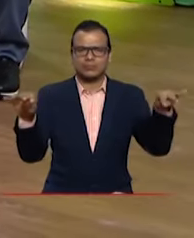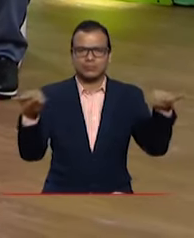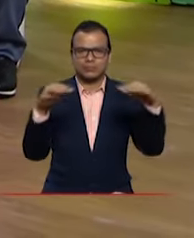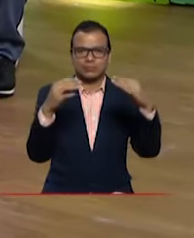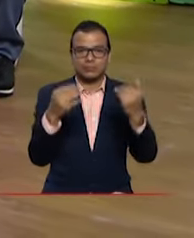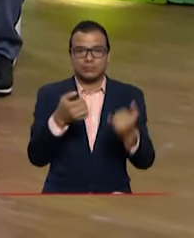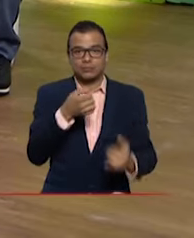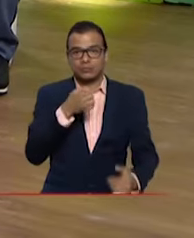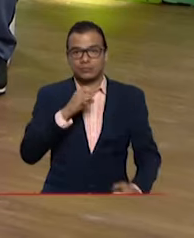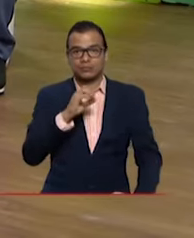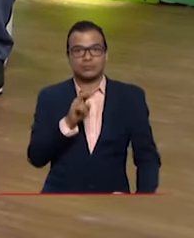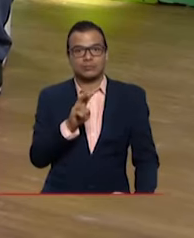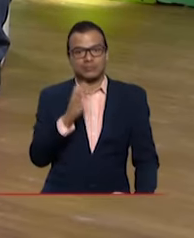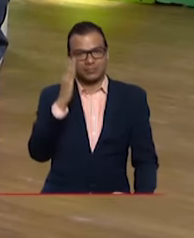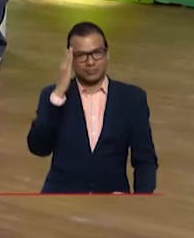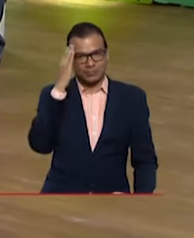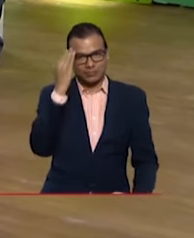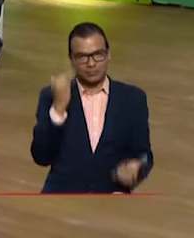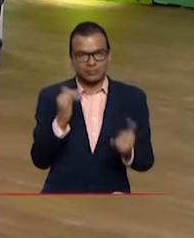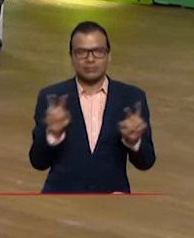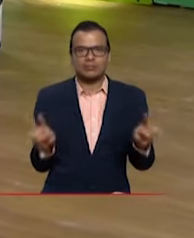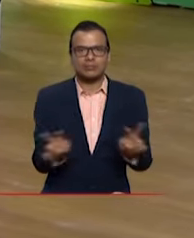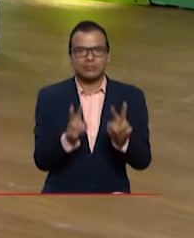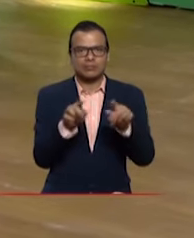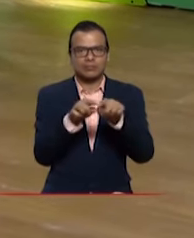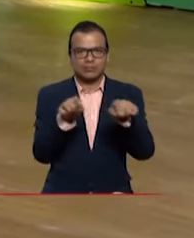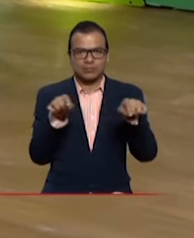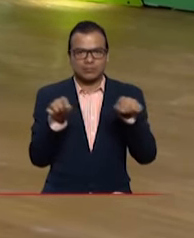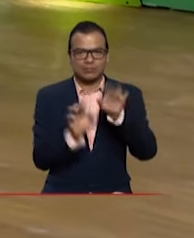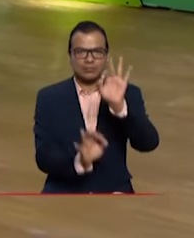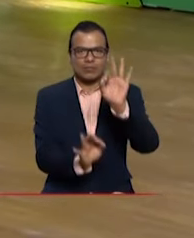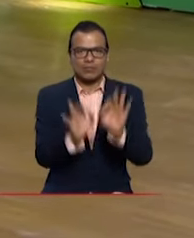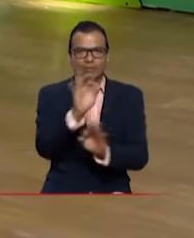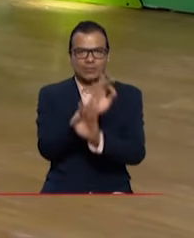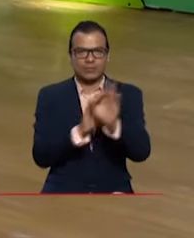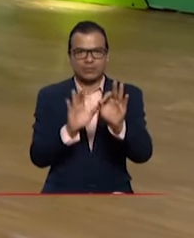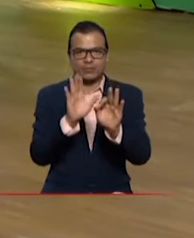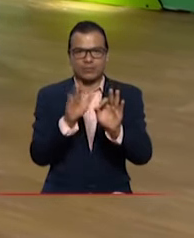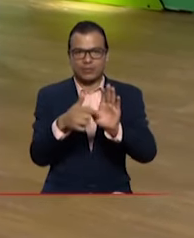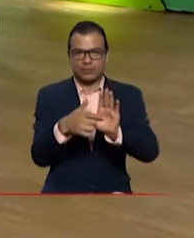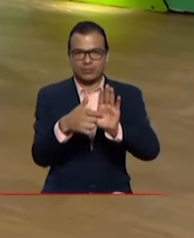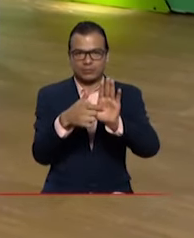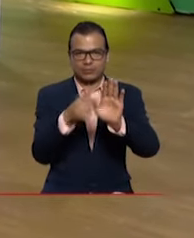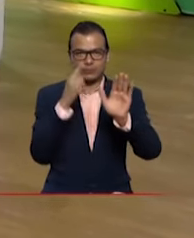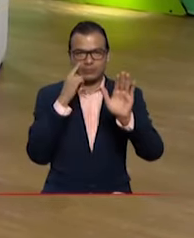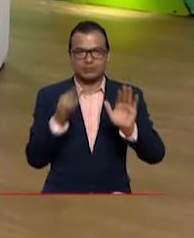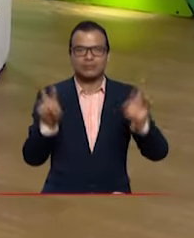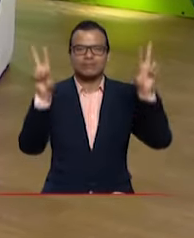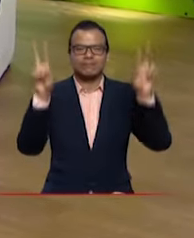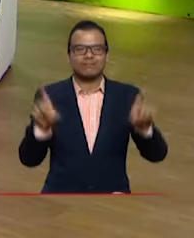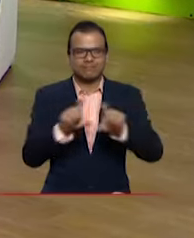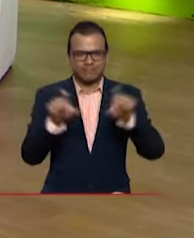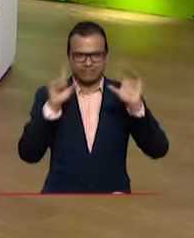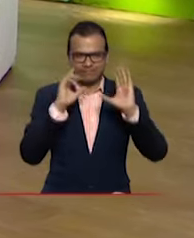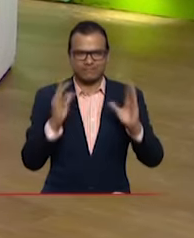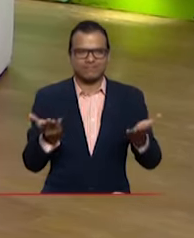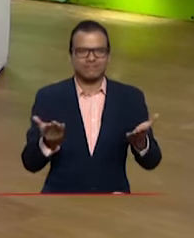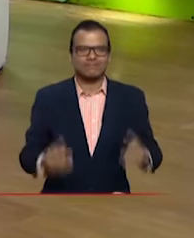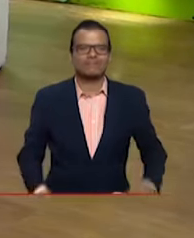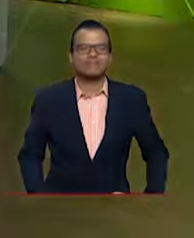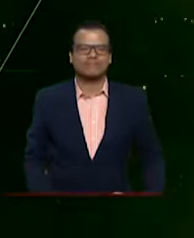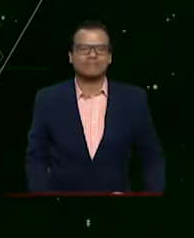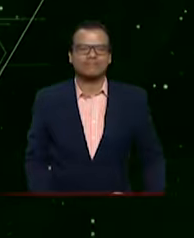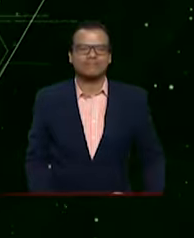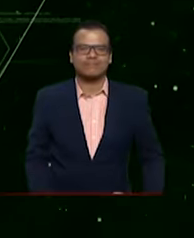CBC. Realizamos este programa en directo desde los estudios de nuestro canal regional Telepacífico. Estos son nuestros titulares.